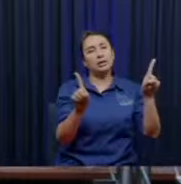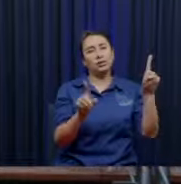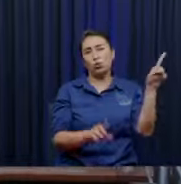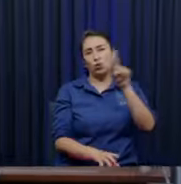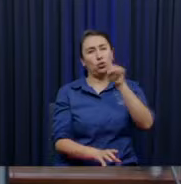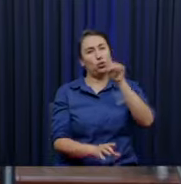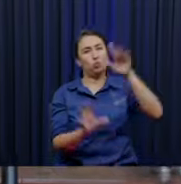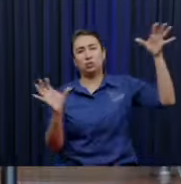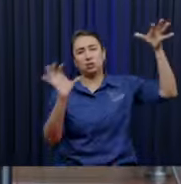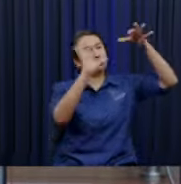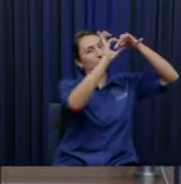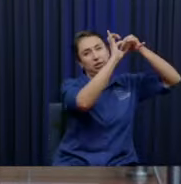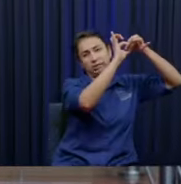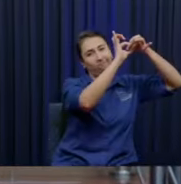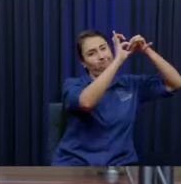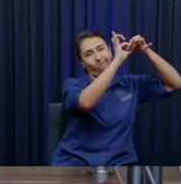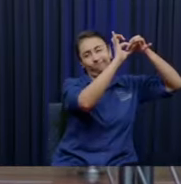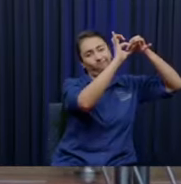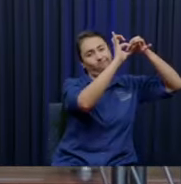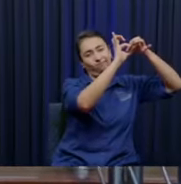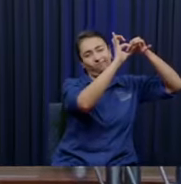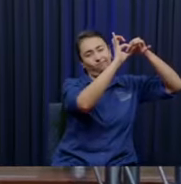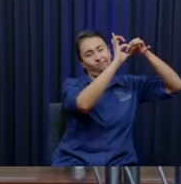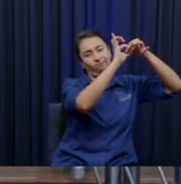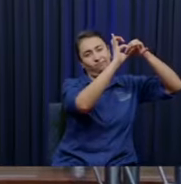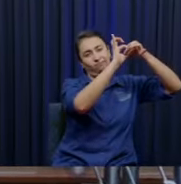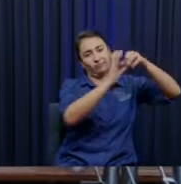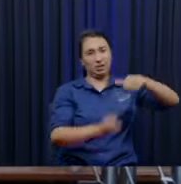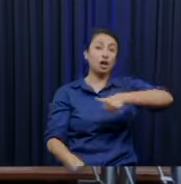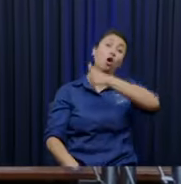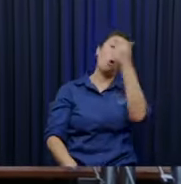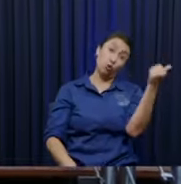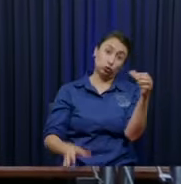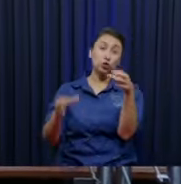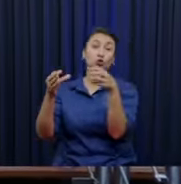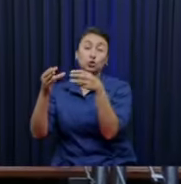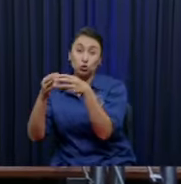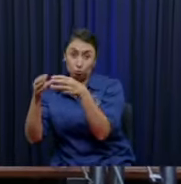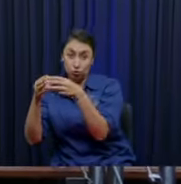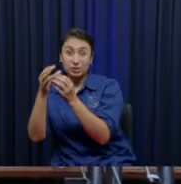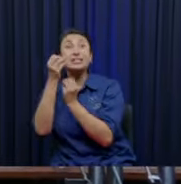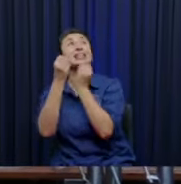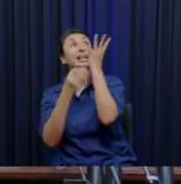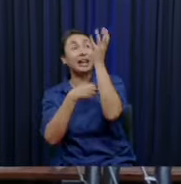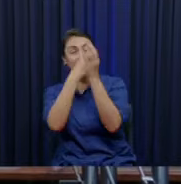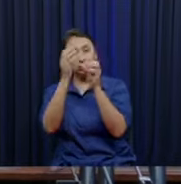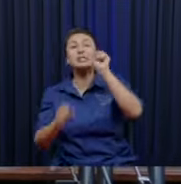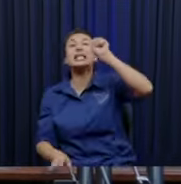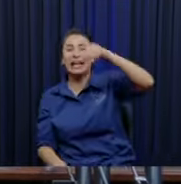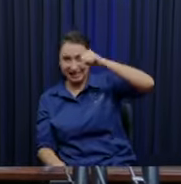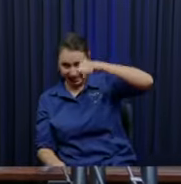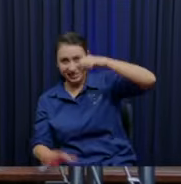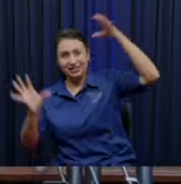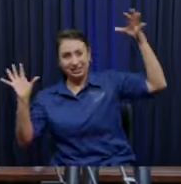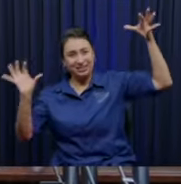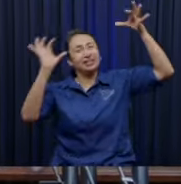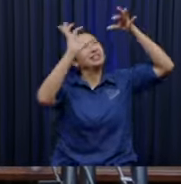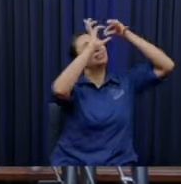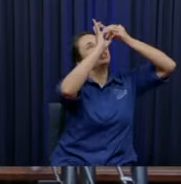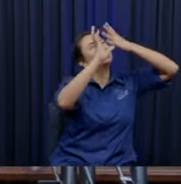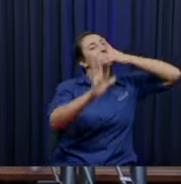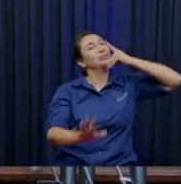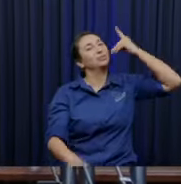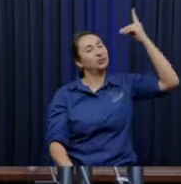Jesús. Esa es la nueva generación, la nueva generación es la generación que brotó de Jesús, no los